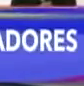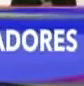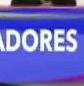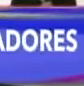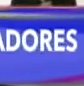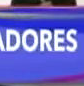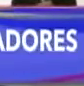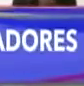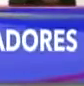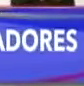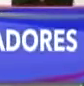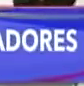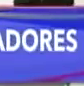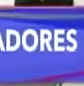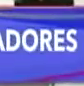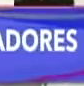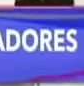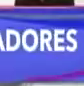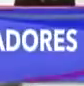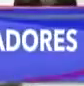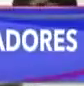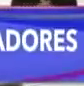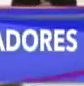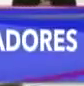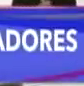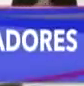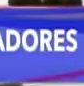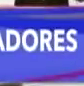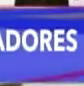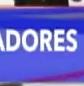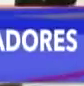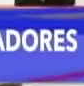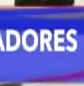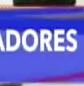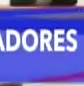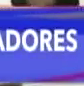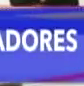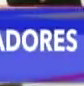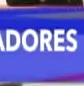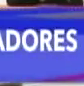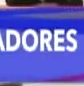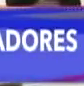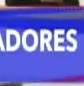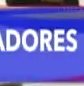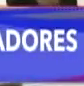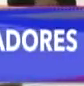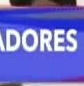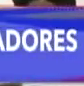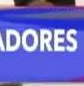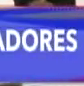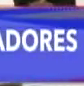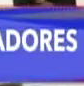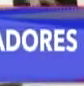Y los invité para celebrar trabajando. Tenemos tremendos anuncios.